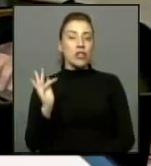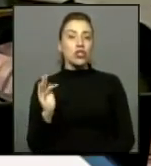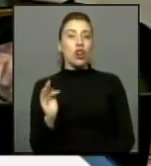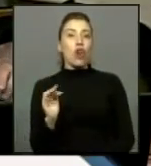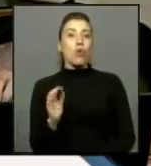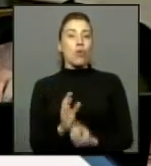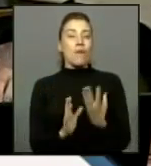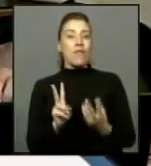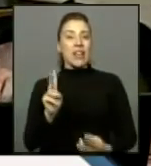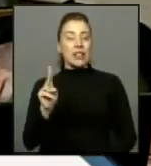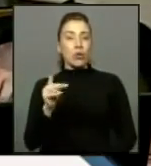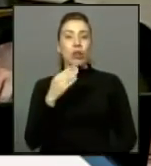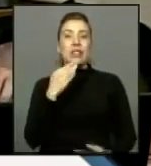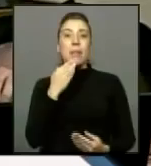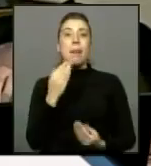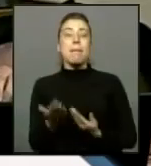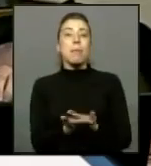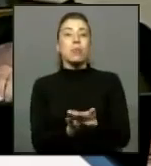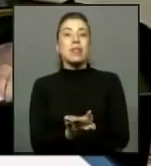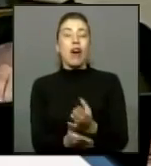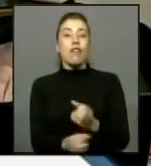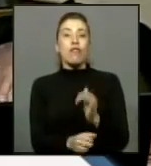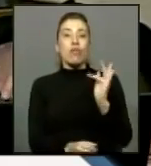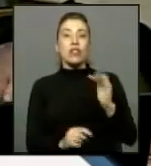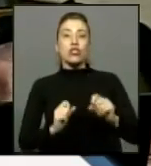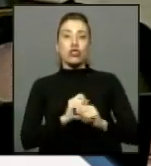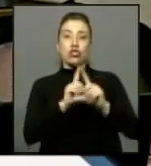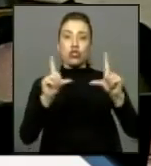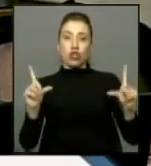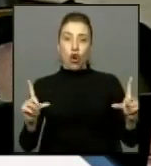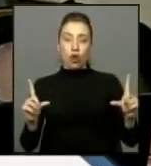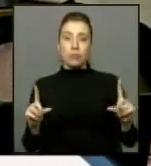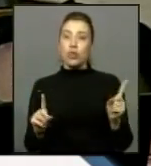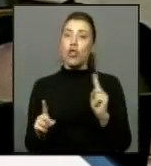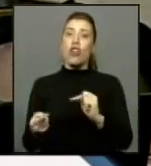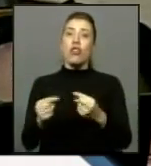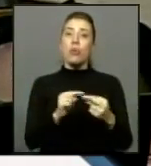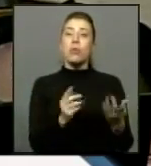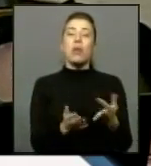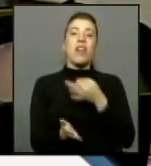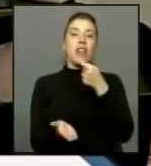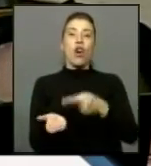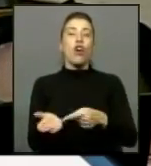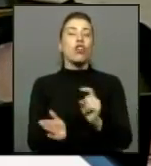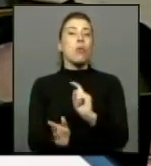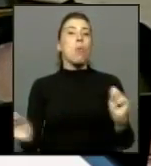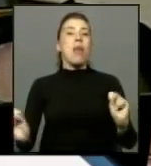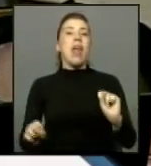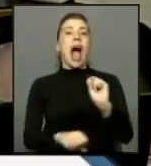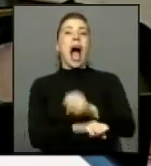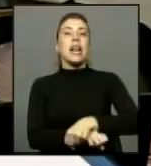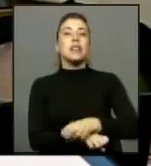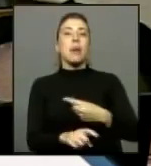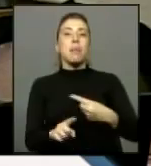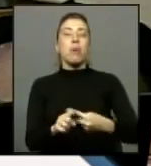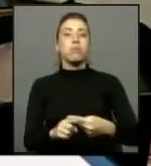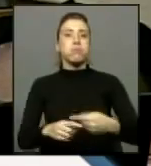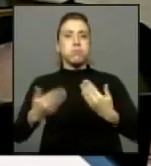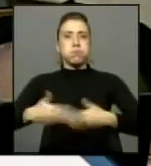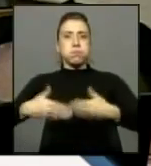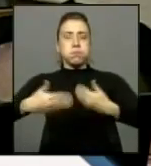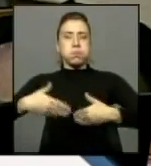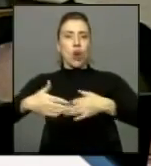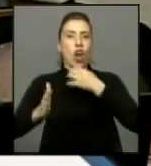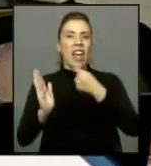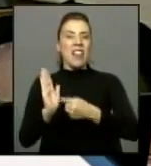también las propuestas de la Fundación Sol. La mayoría de ellas ni siquiera llegó a discutirse porque fueron declaradas inadmisibles, producto de una restrictiva interpretación